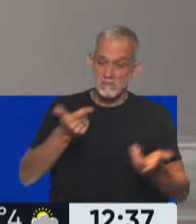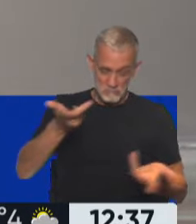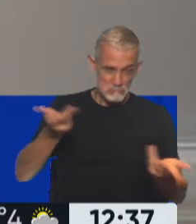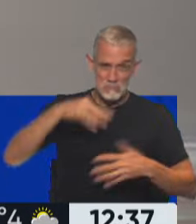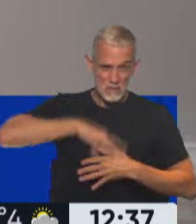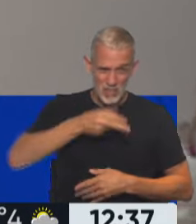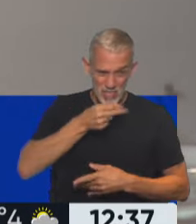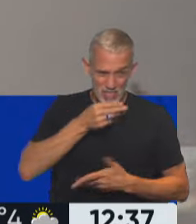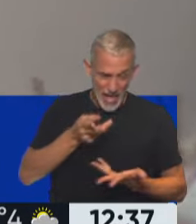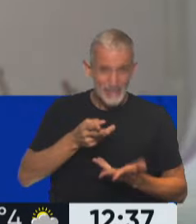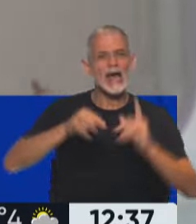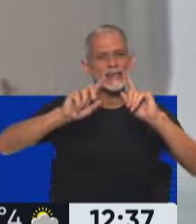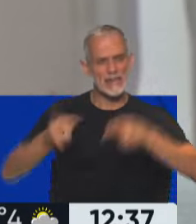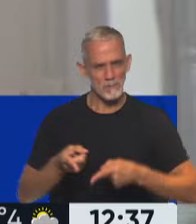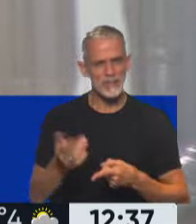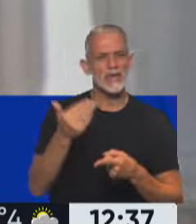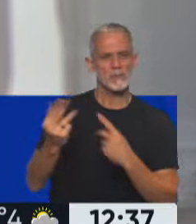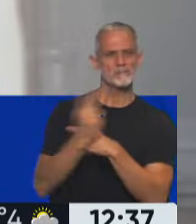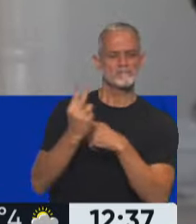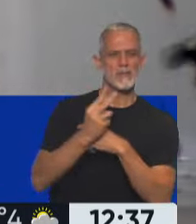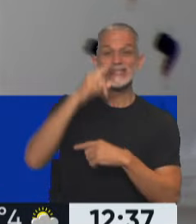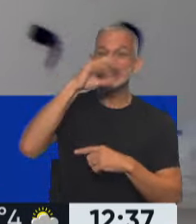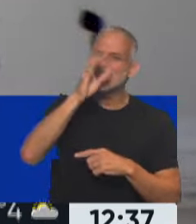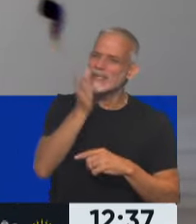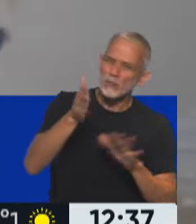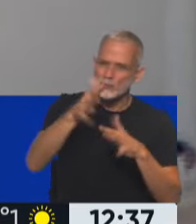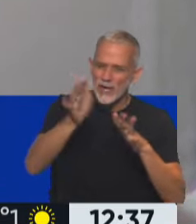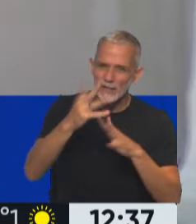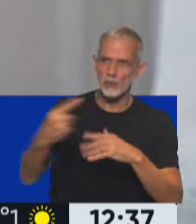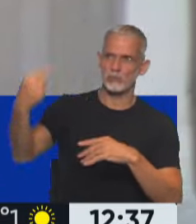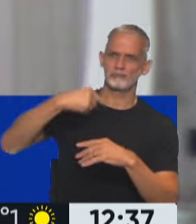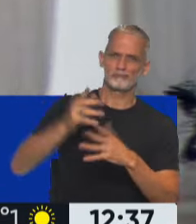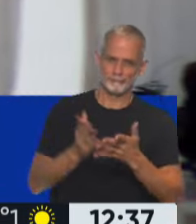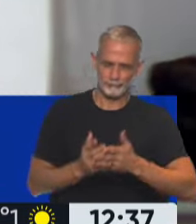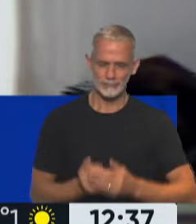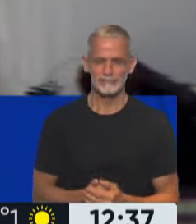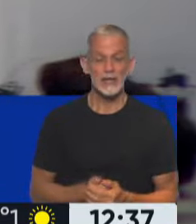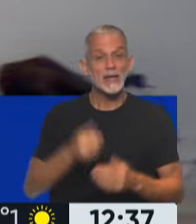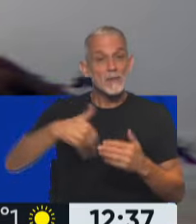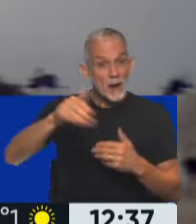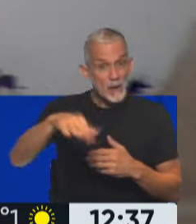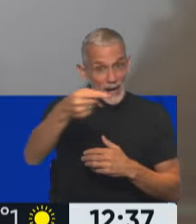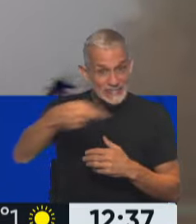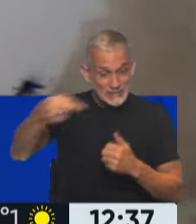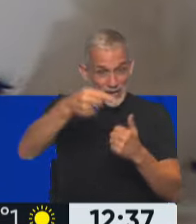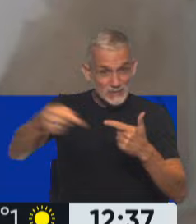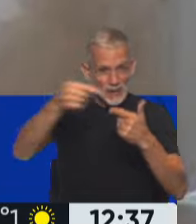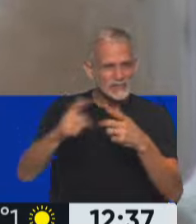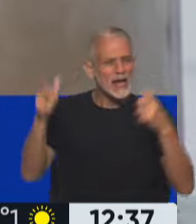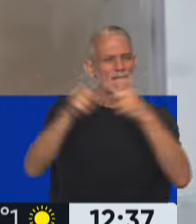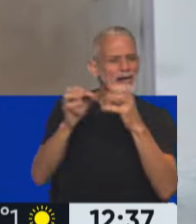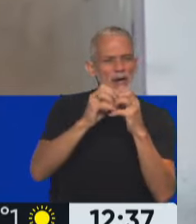las que no tuvieron dengue, también protegen un 70% contra la enfermedad. En las próximas semanas comenzarán las reuniones